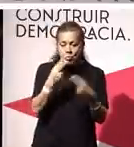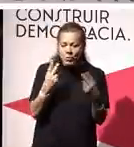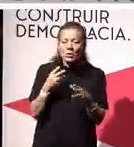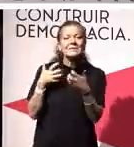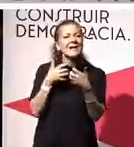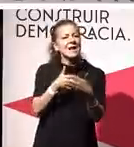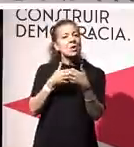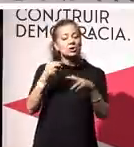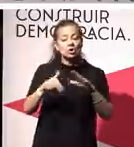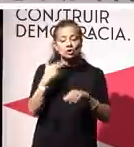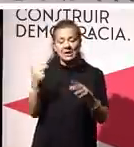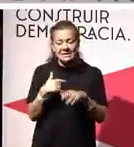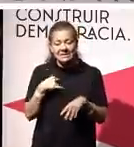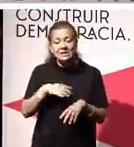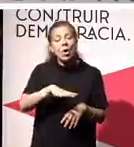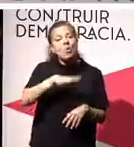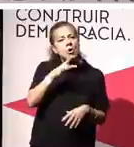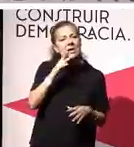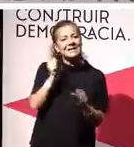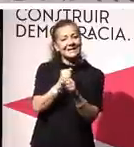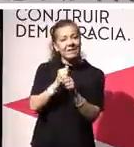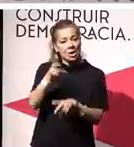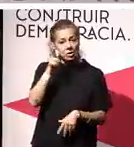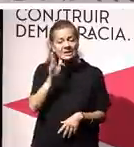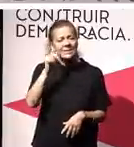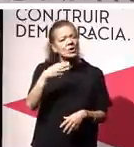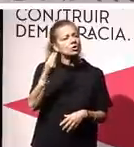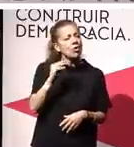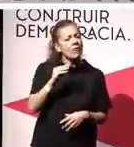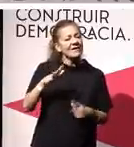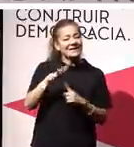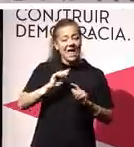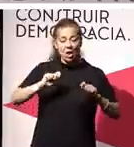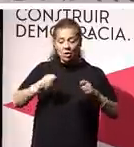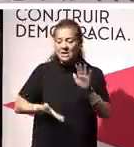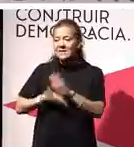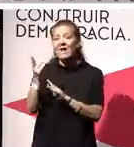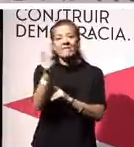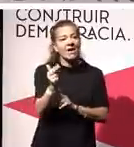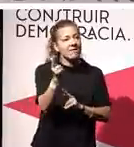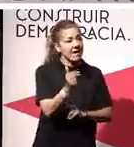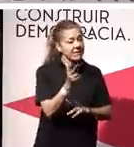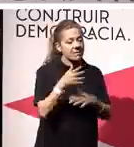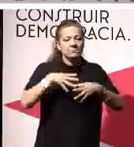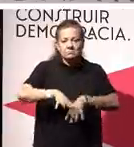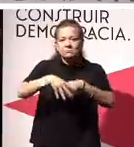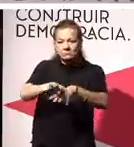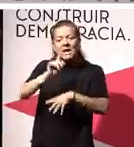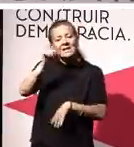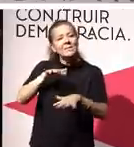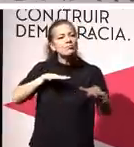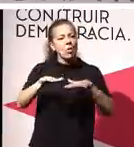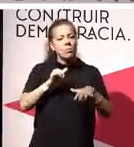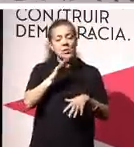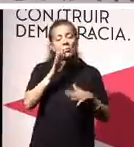taxistas, en la lucha de las Kellys, también en los jóvenes ecologistas que salían cada viernes a manifestarse y también en el